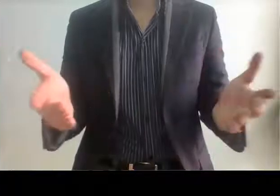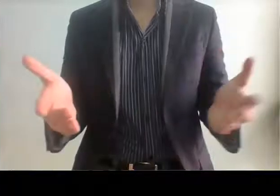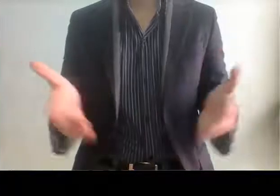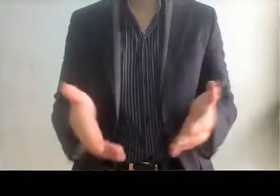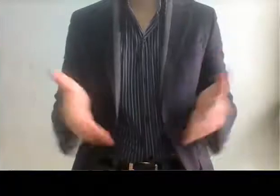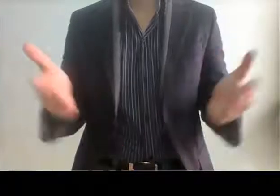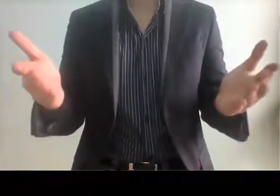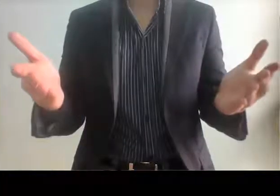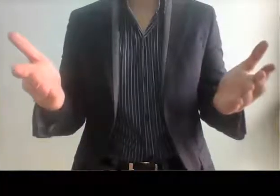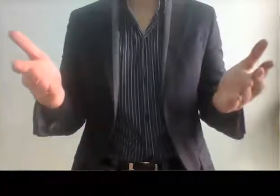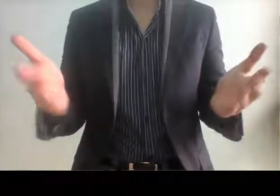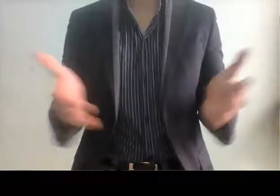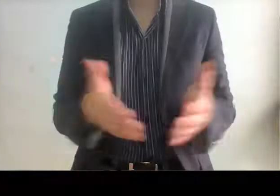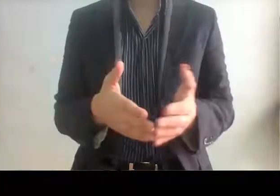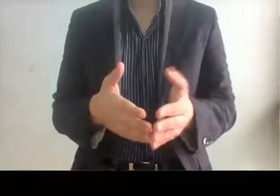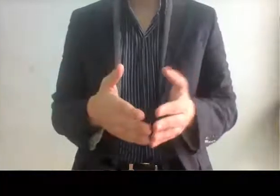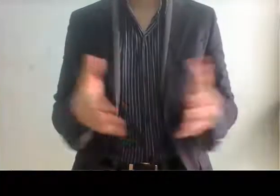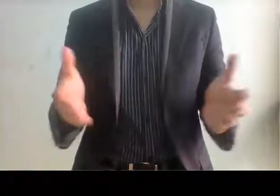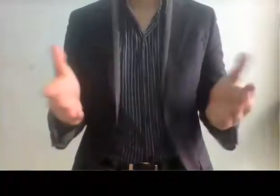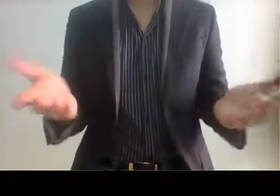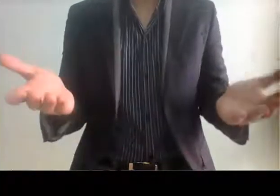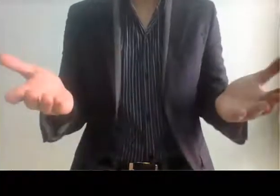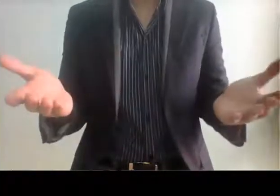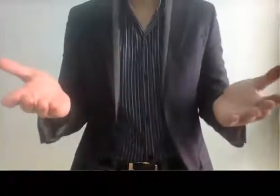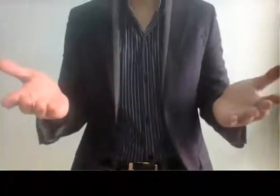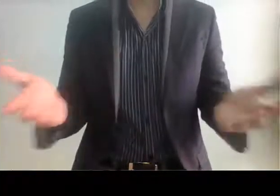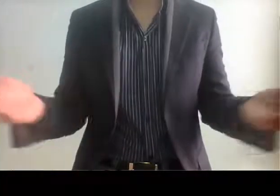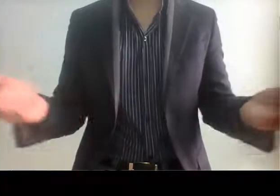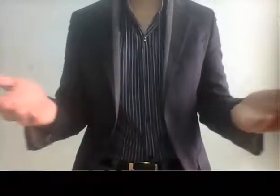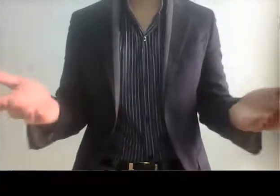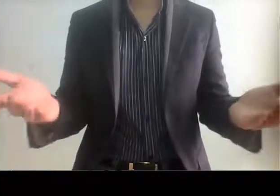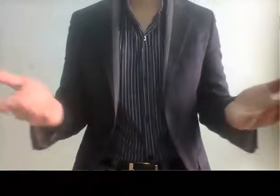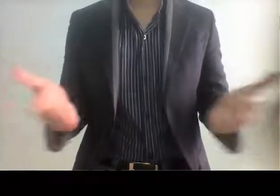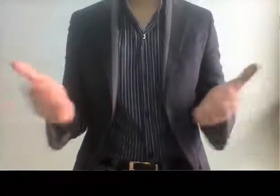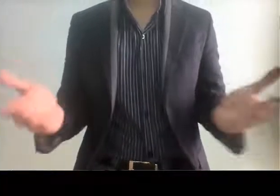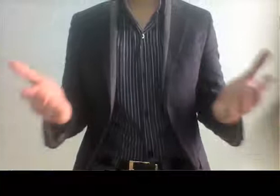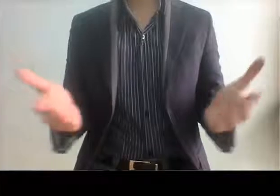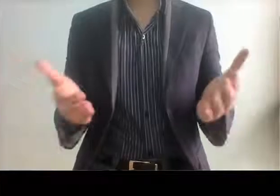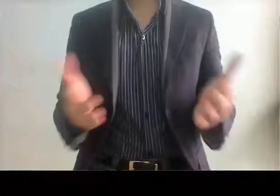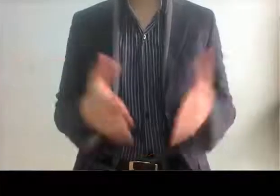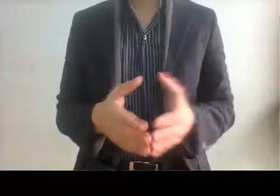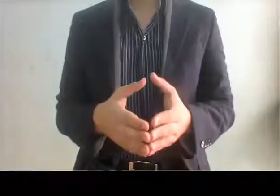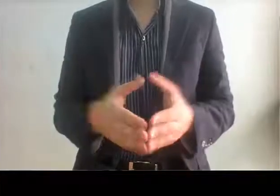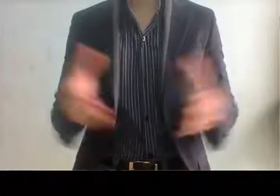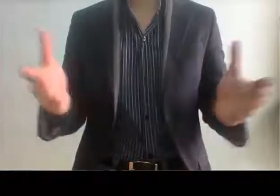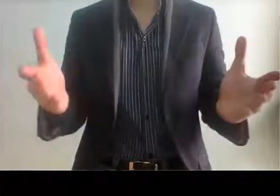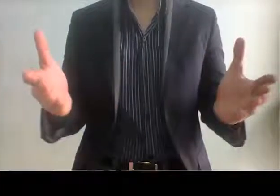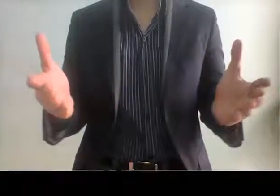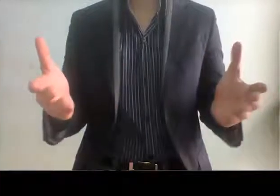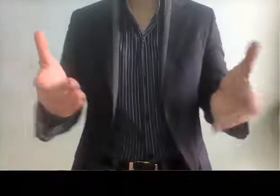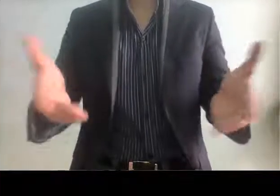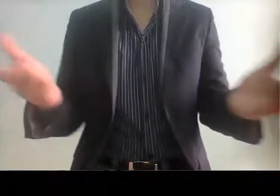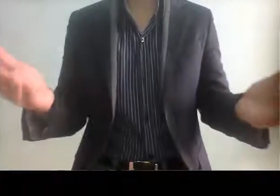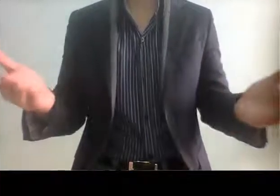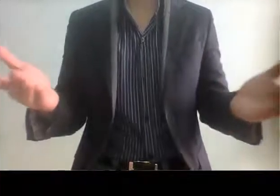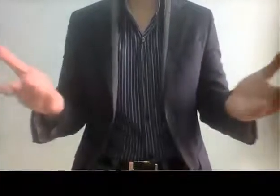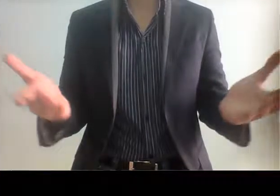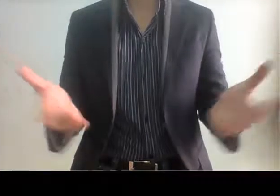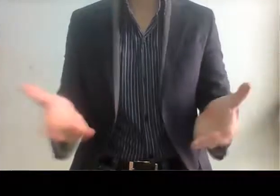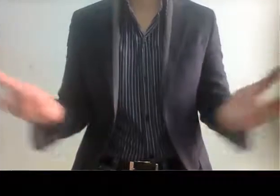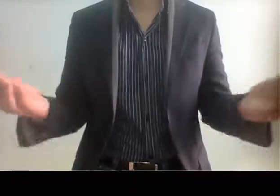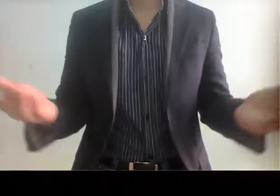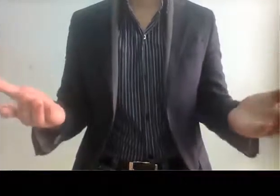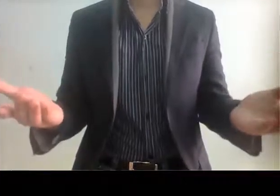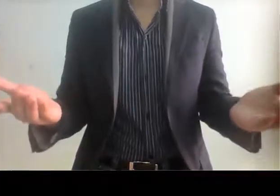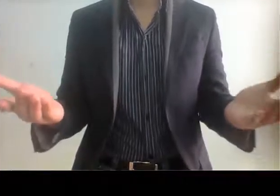mismos estados están falsificando, están metiendo datos falsos, imagínense. Así de peligroso es. Y luego estos mismos estados le echan la culpa a